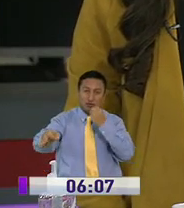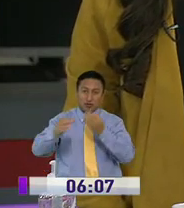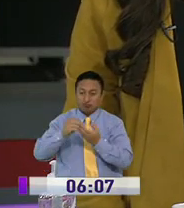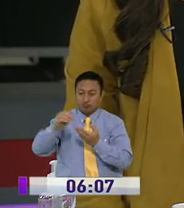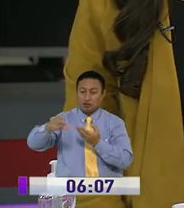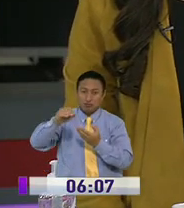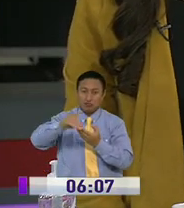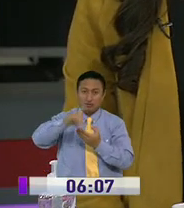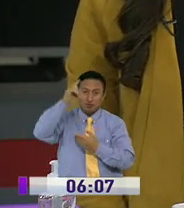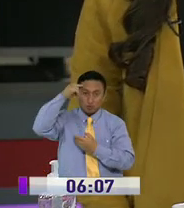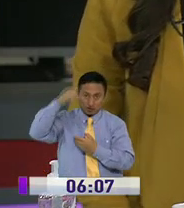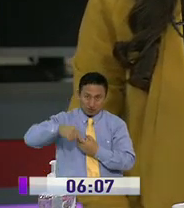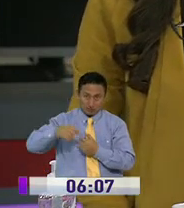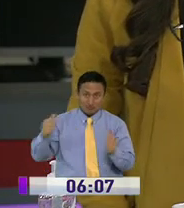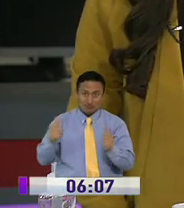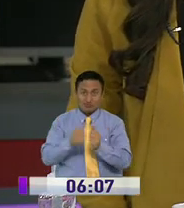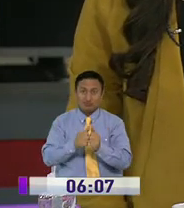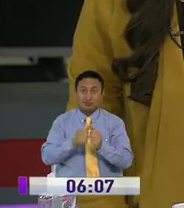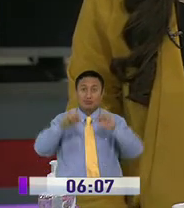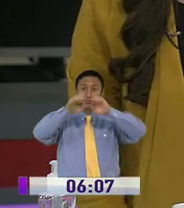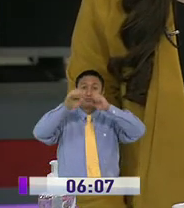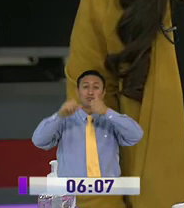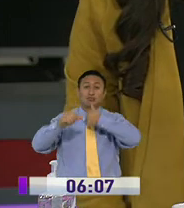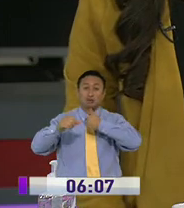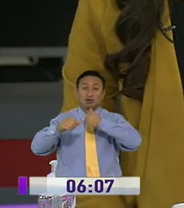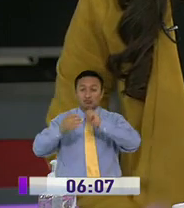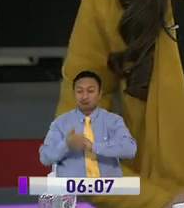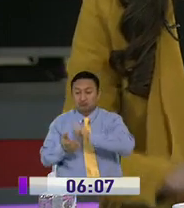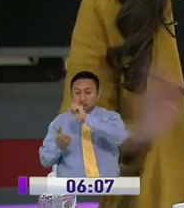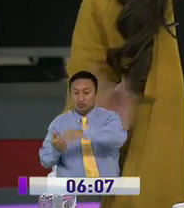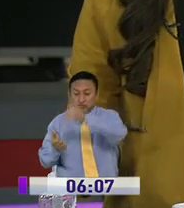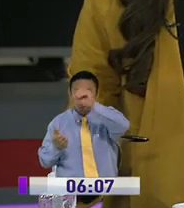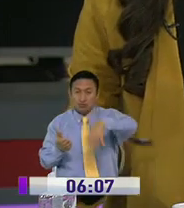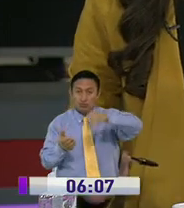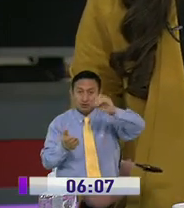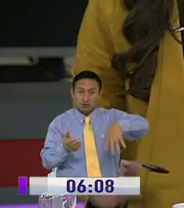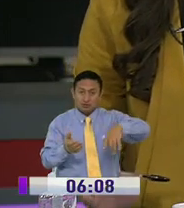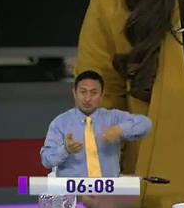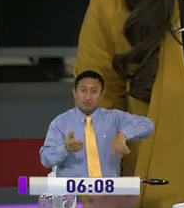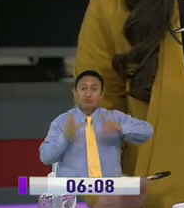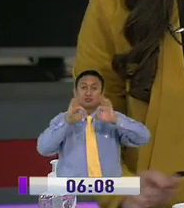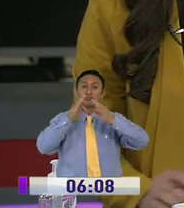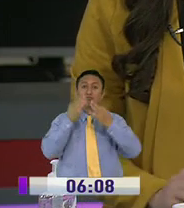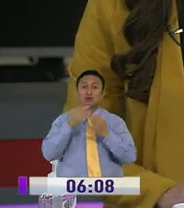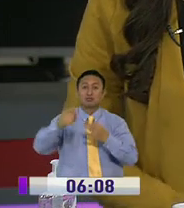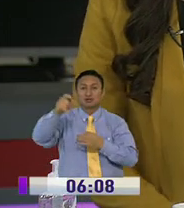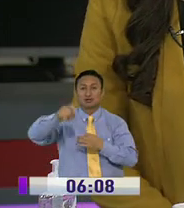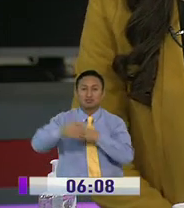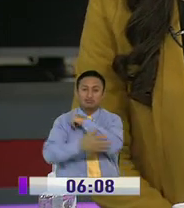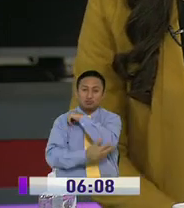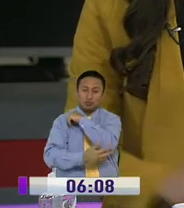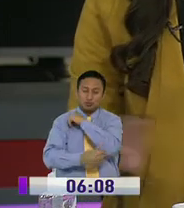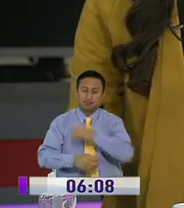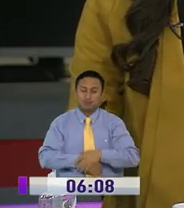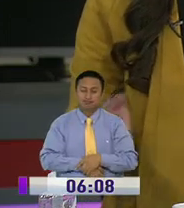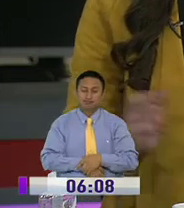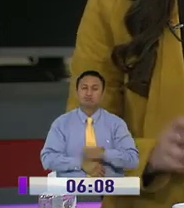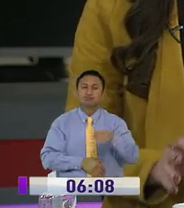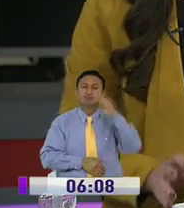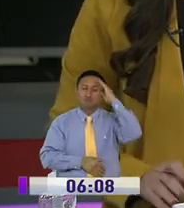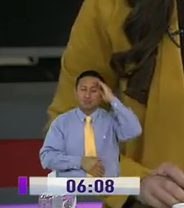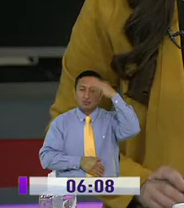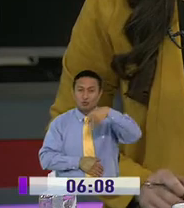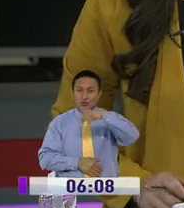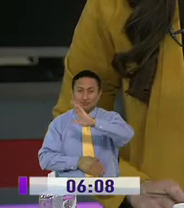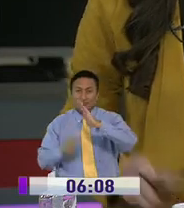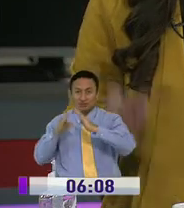que el gobierno nacional, en conjunto con la empresa privada, están entregando a las familias de escasos recursos con el fin de